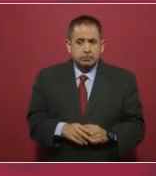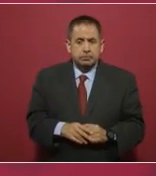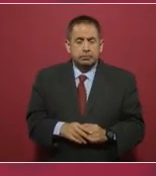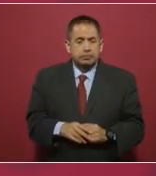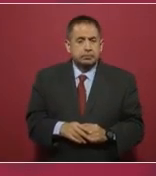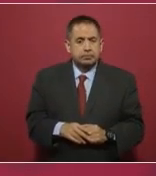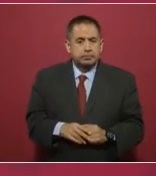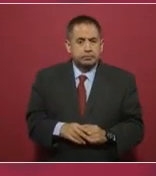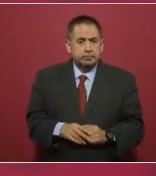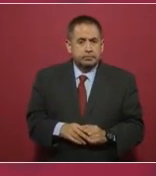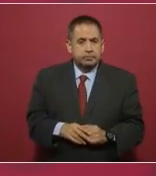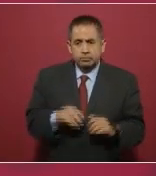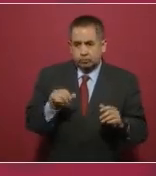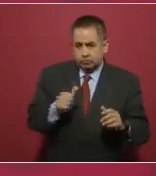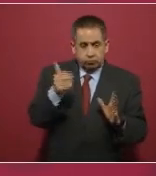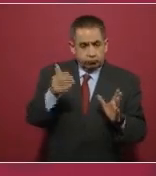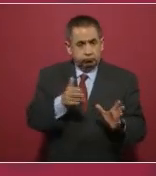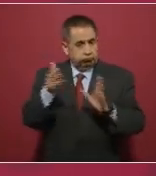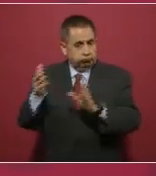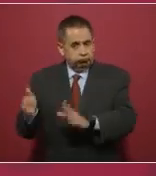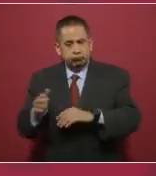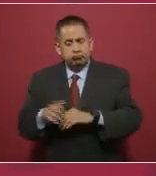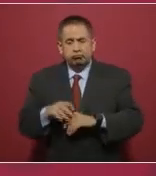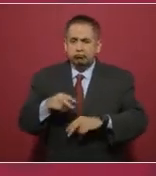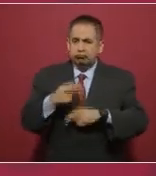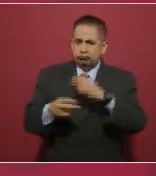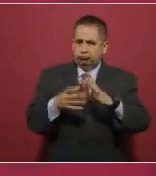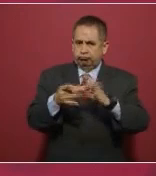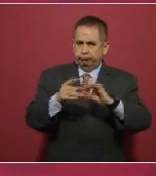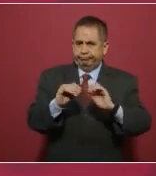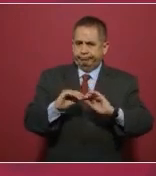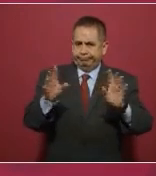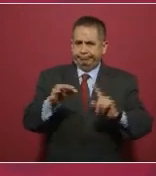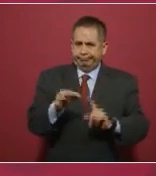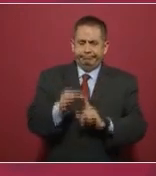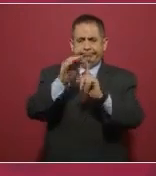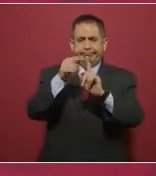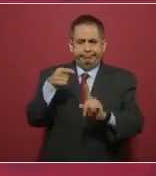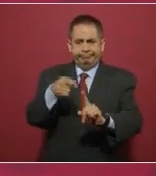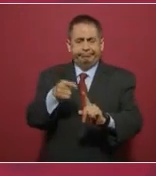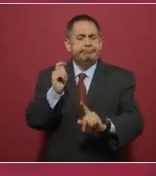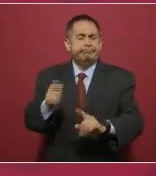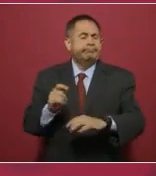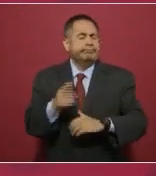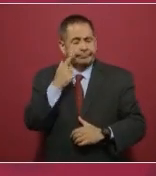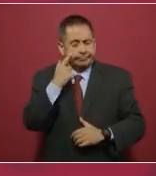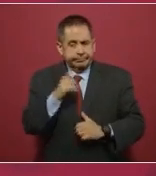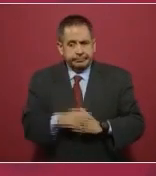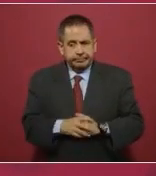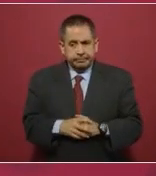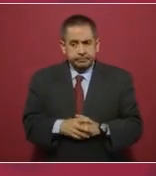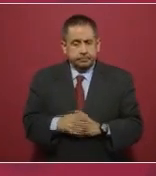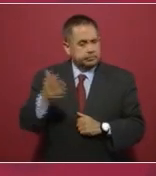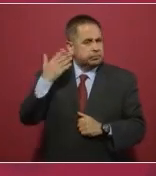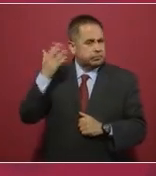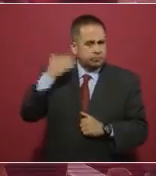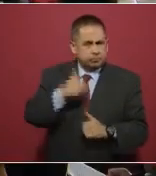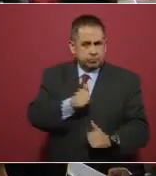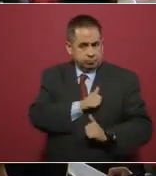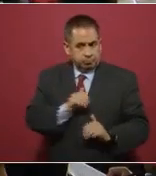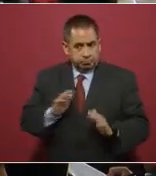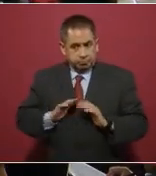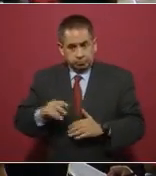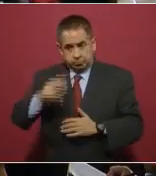La otra característica que quiero destacar es de que cuando el Ejército